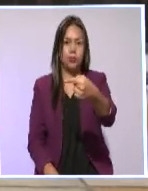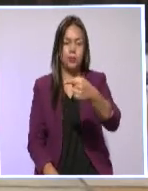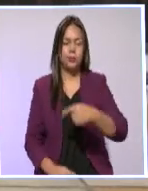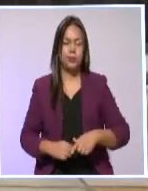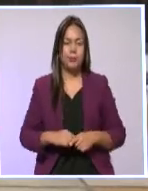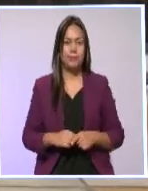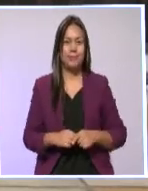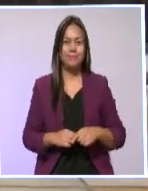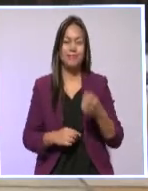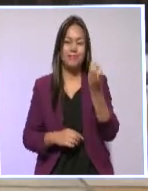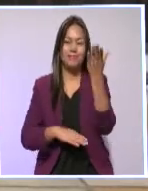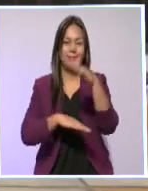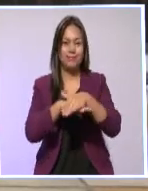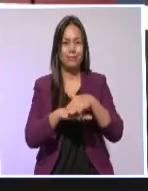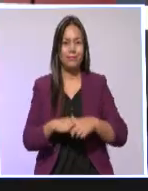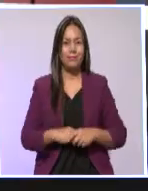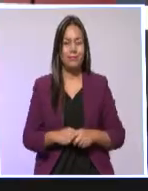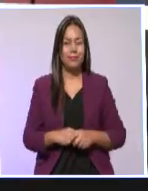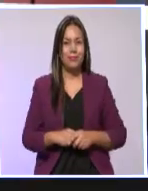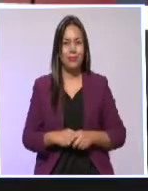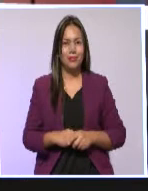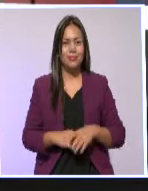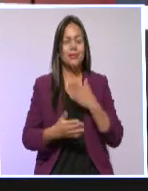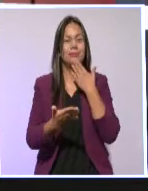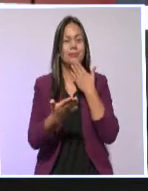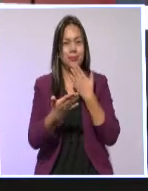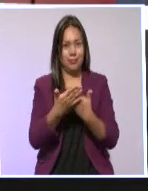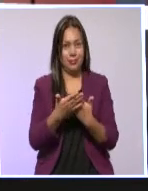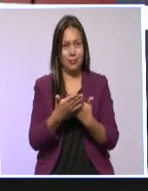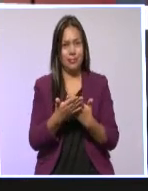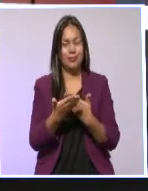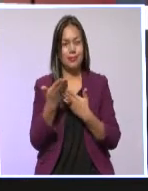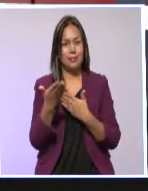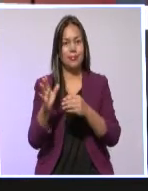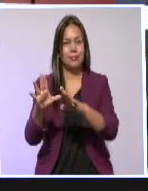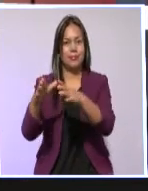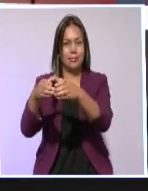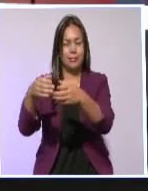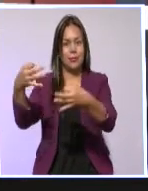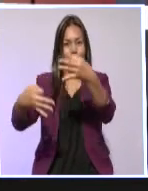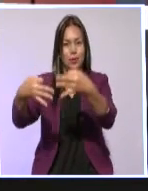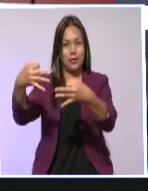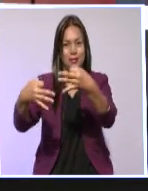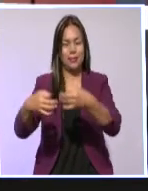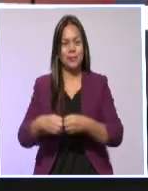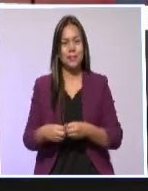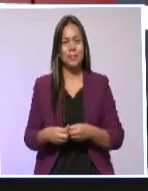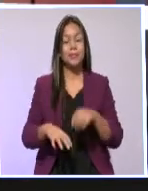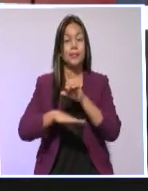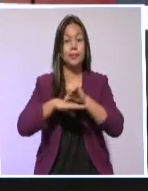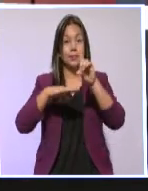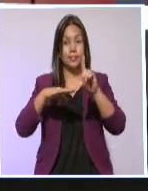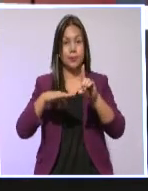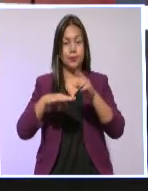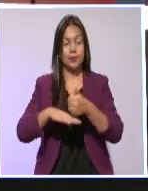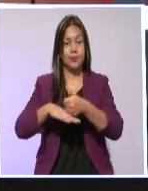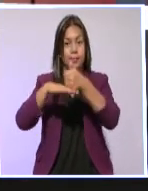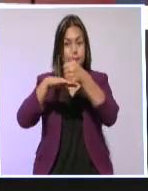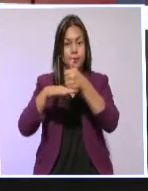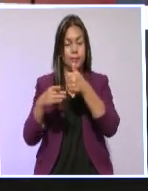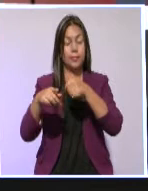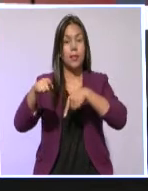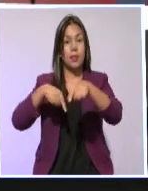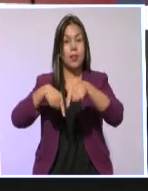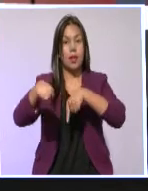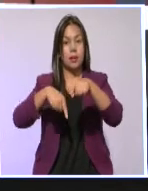Hasta aquí este informe. Buenas tardes. Gracias, Ricardo Bravo, desde la Comisión de Justicia. El director ejecutivo de la Agencia Nacional